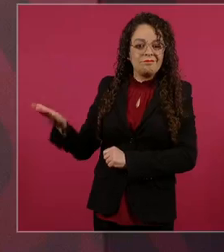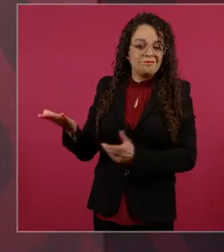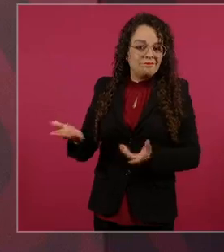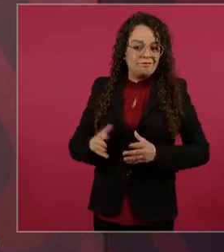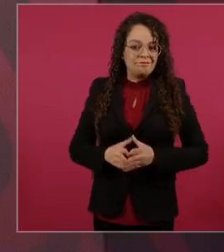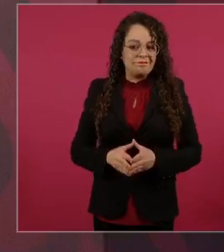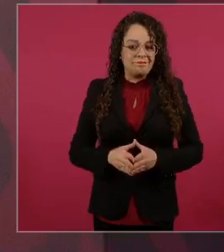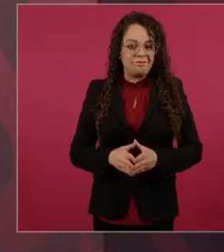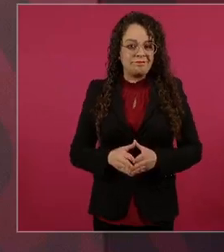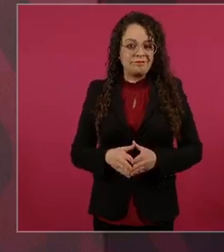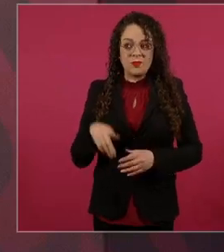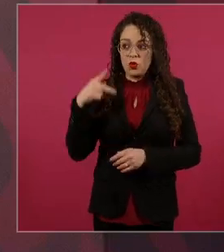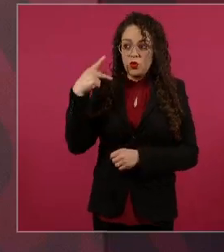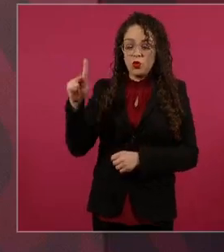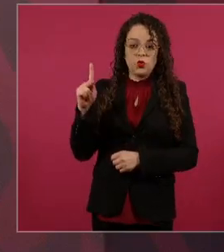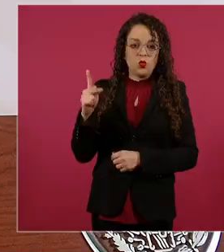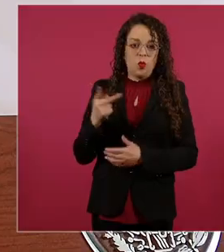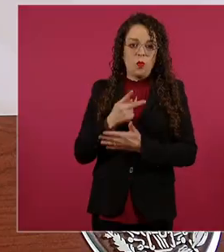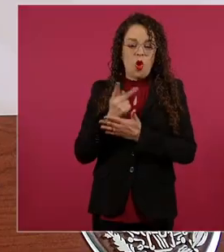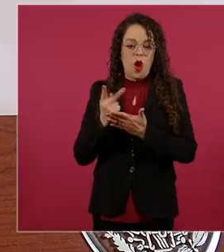Escuchando Todo su Programa